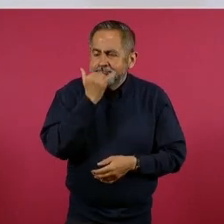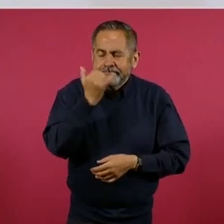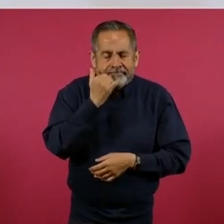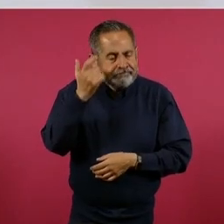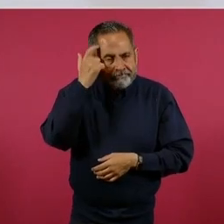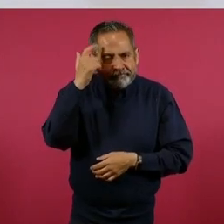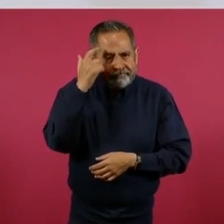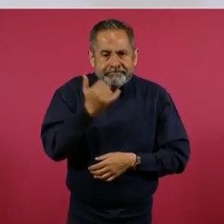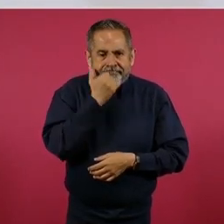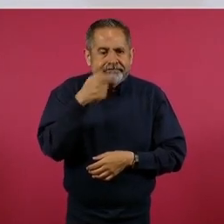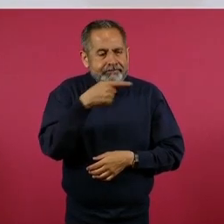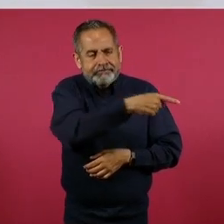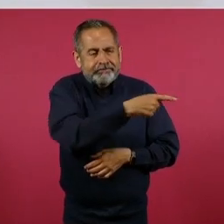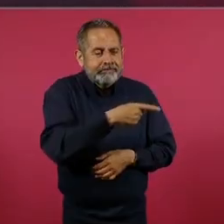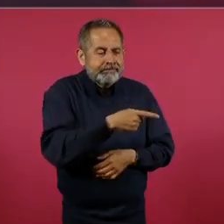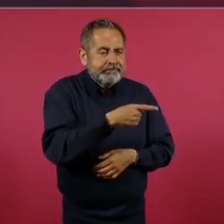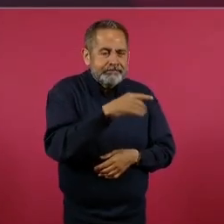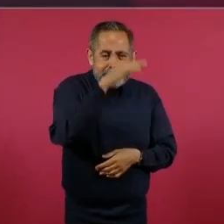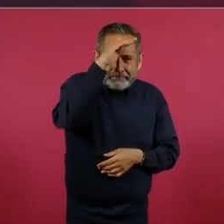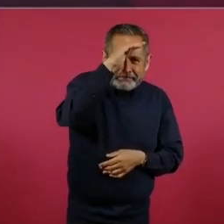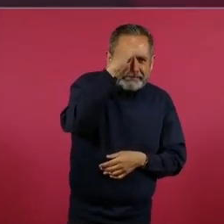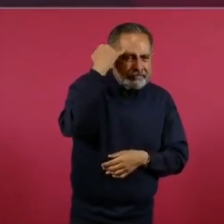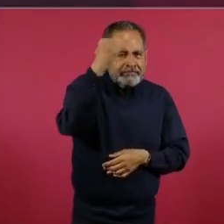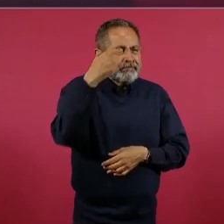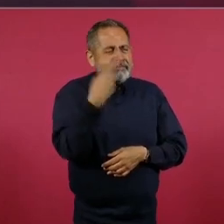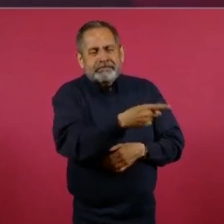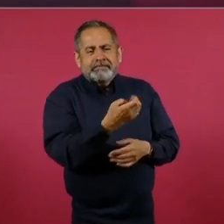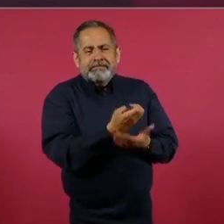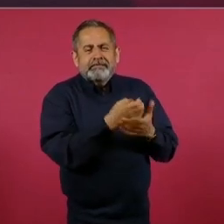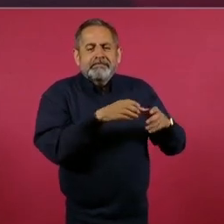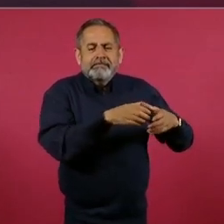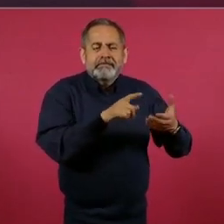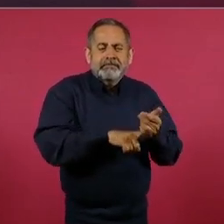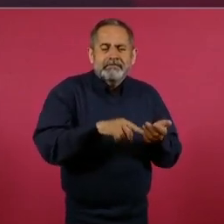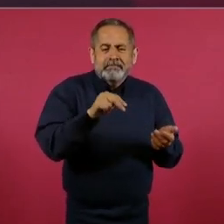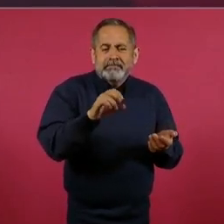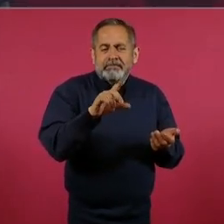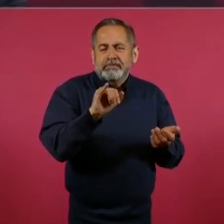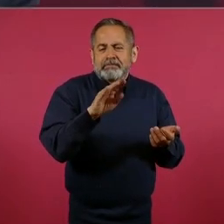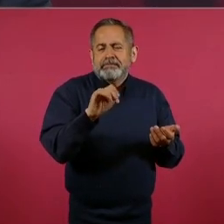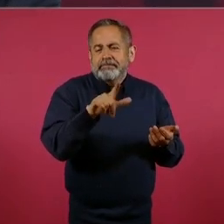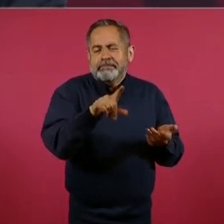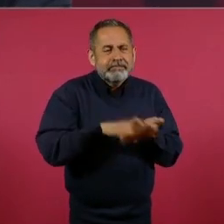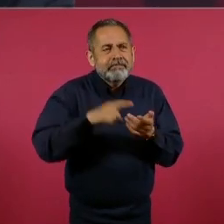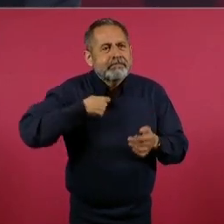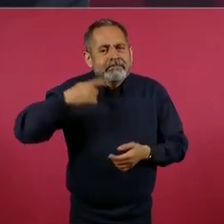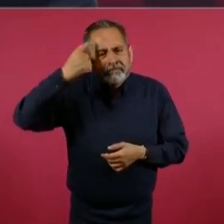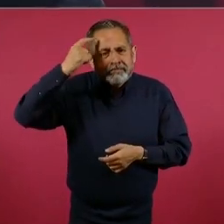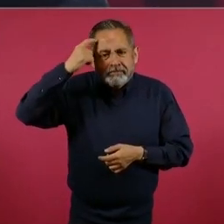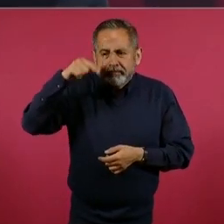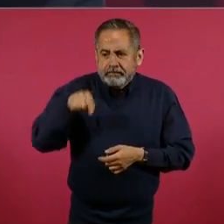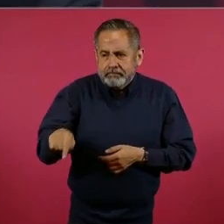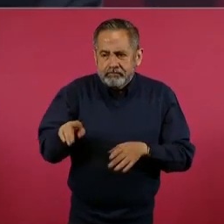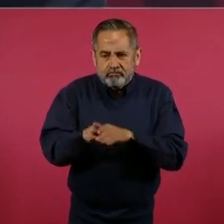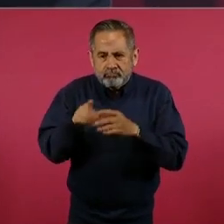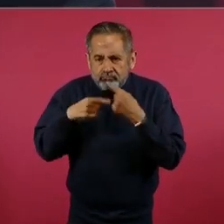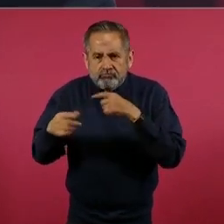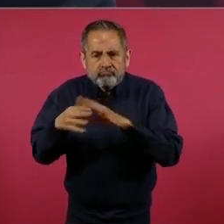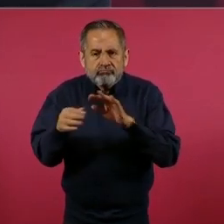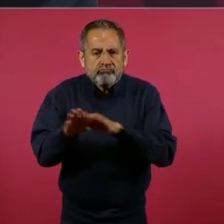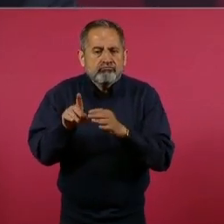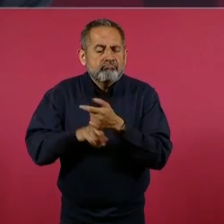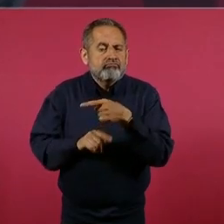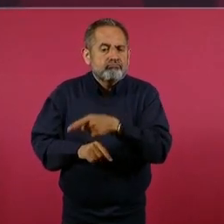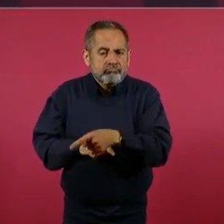concepción economicista muy elemental, sin tomar en cuenta una serie de factores: